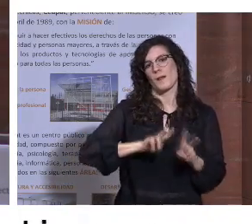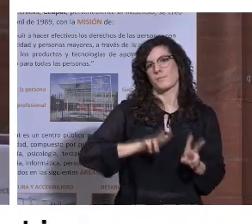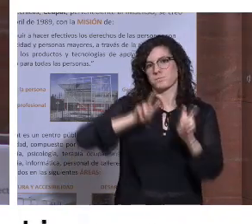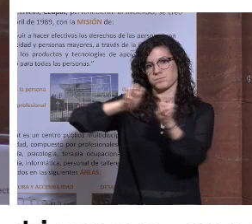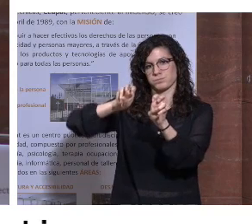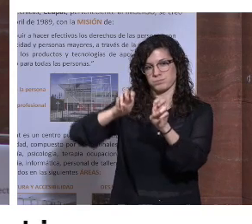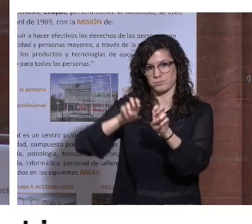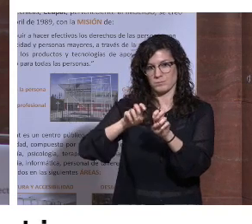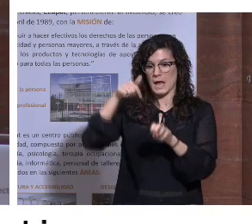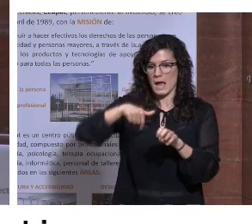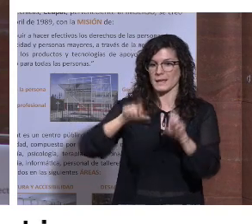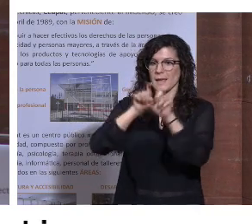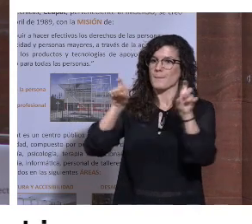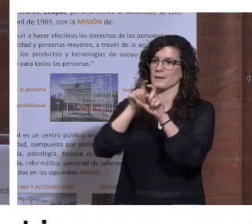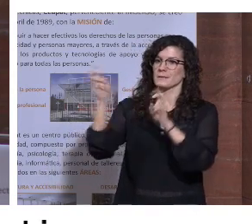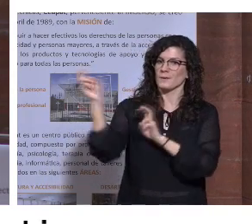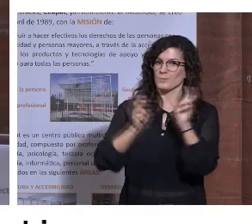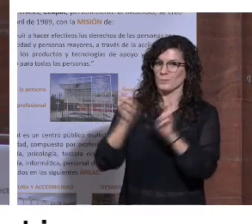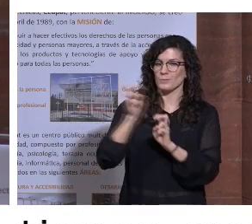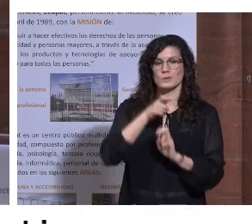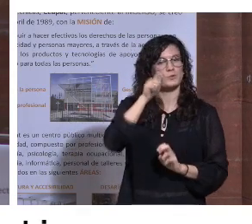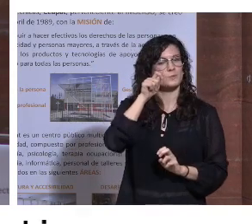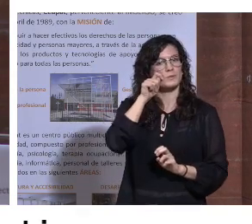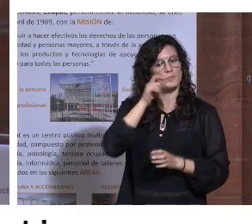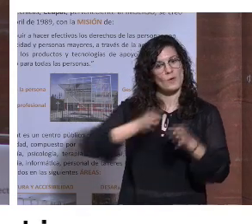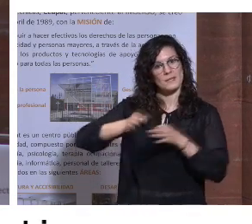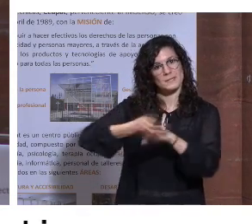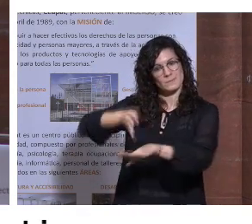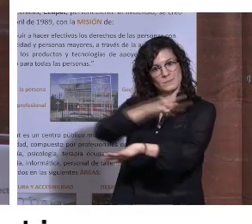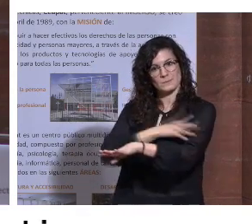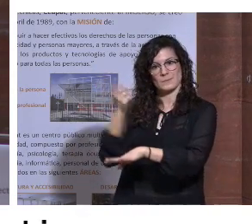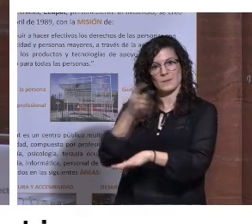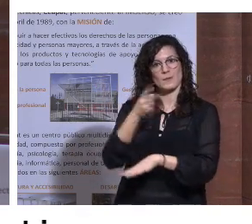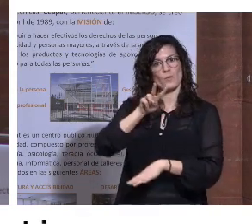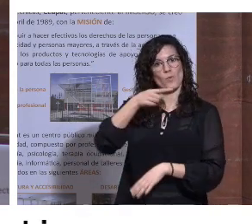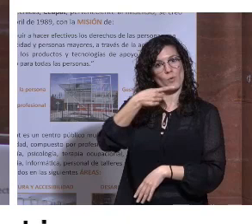los empresarios de turismo de las Islas Baleares y la UGT y comisiones de las Islas